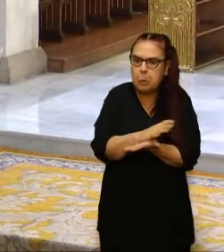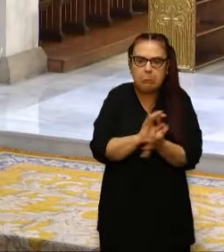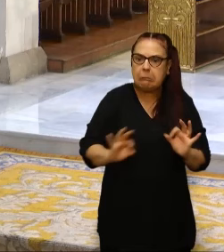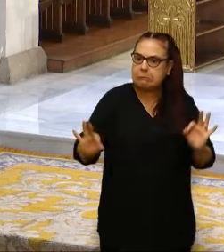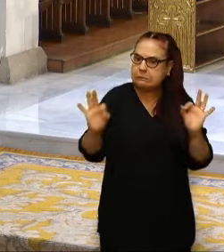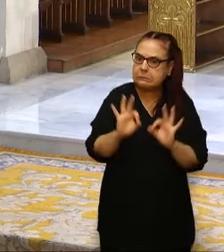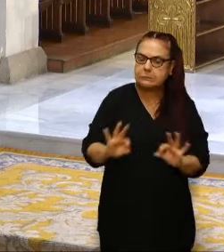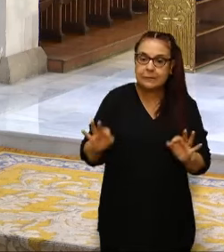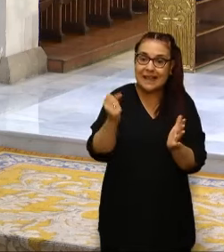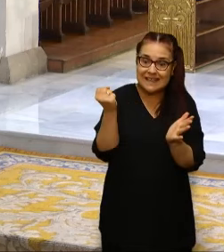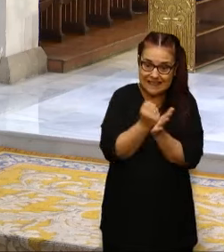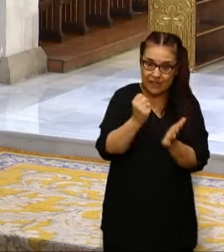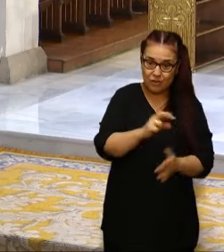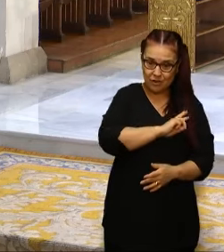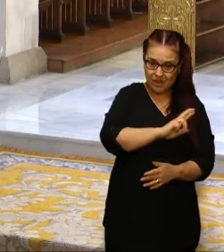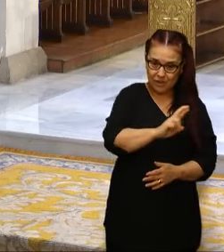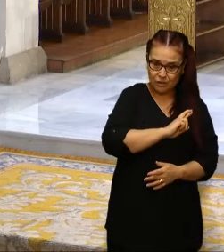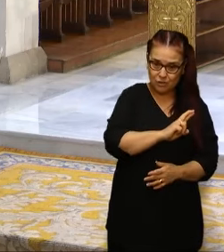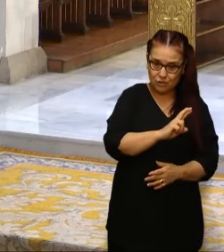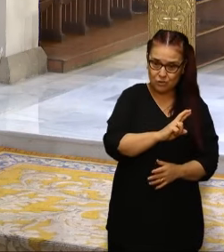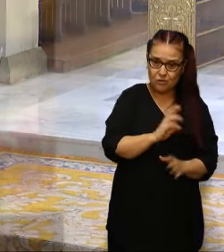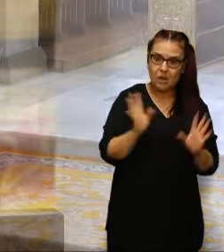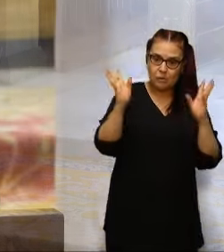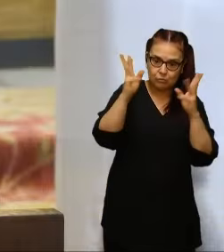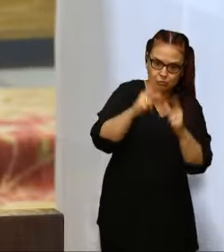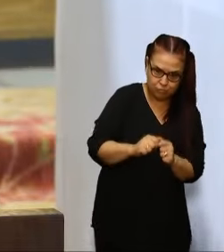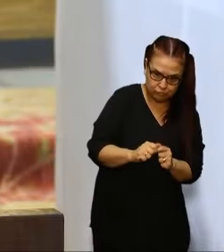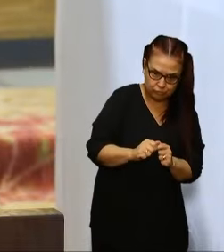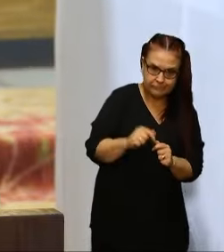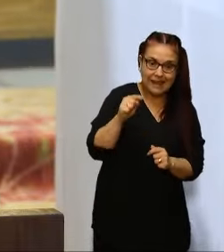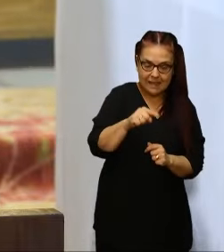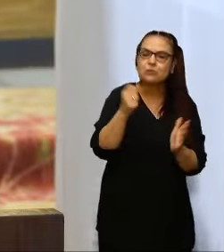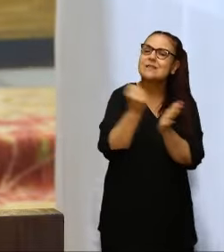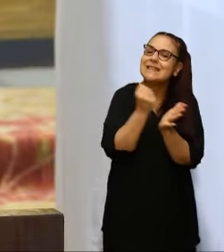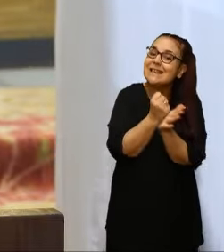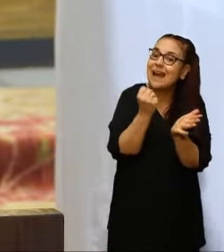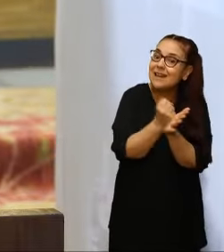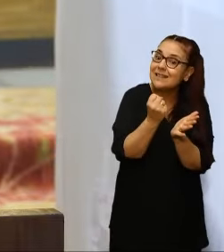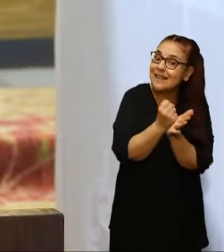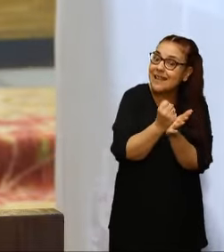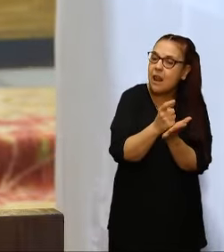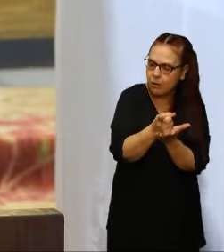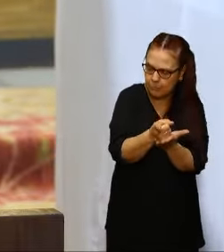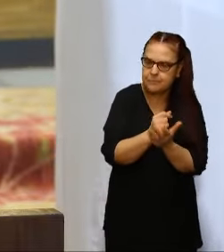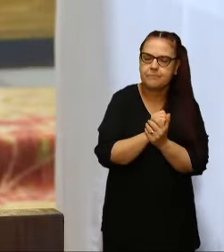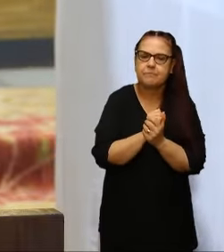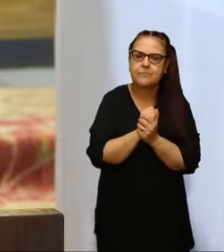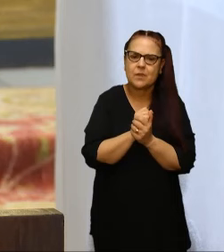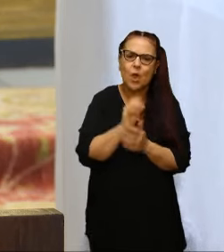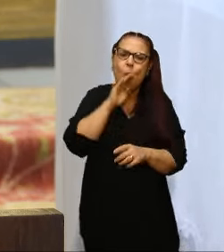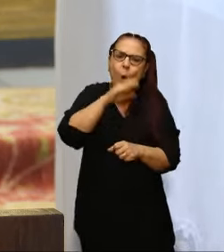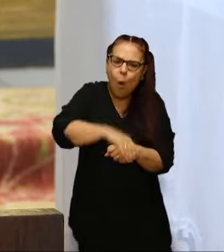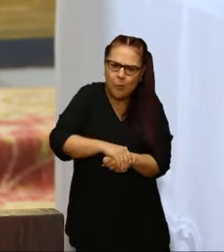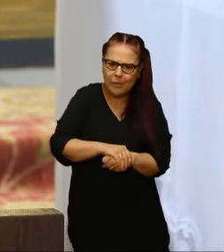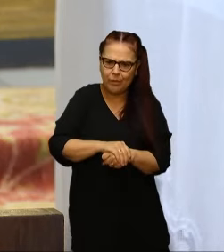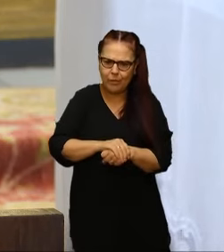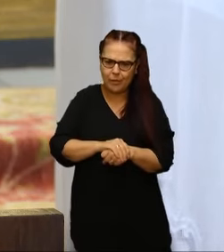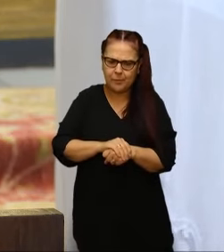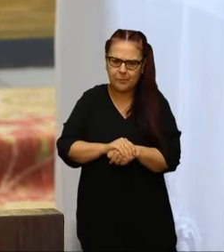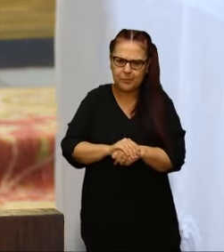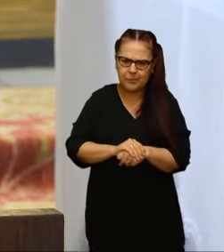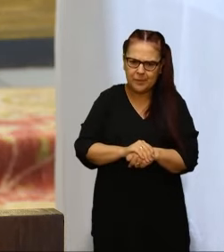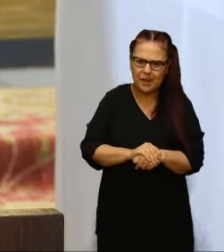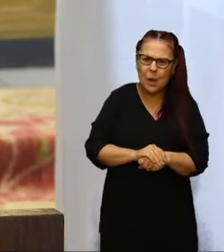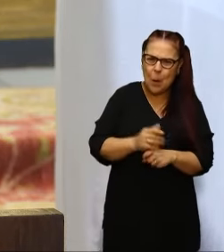Los signos religiosos se eliminan. Estas son las señales. Se debe obedecer a las órdenes que vienen de los poderes